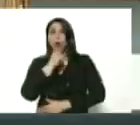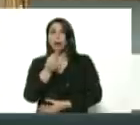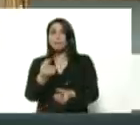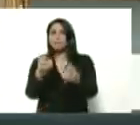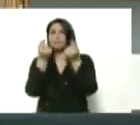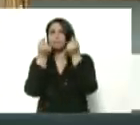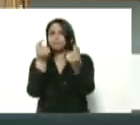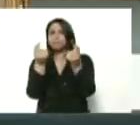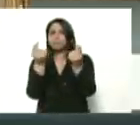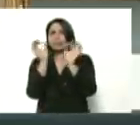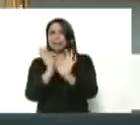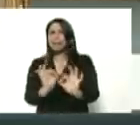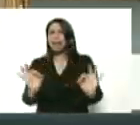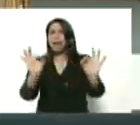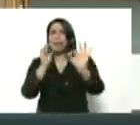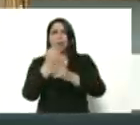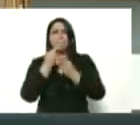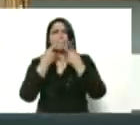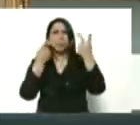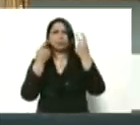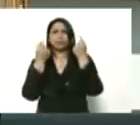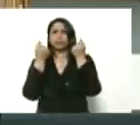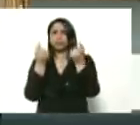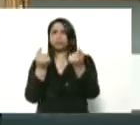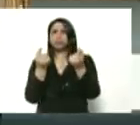una palabra sobre